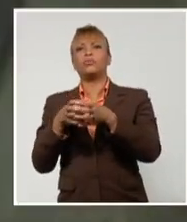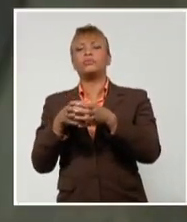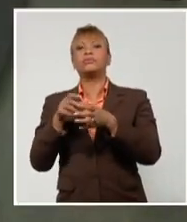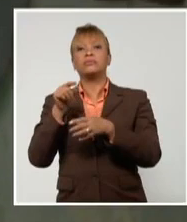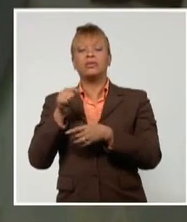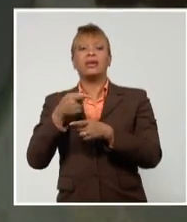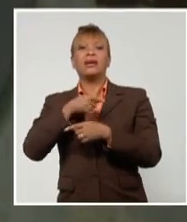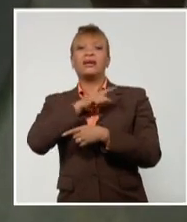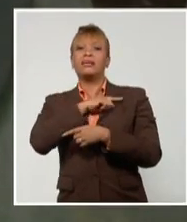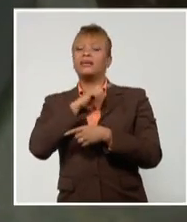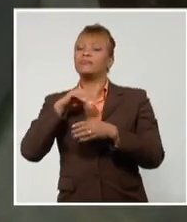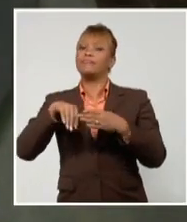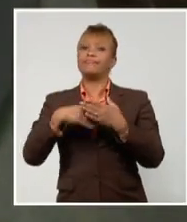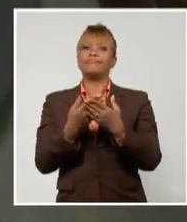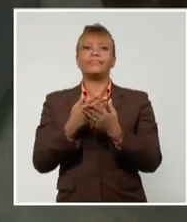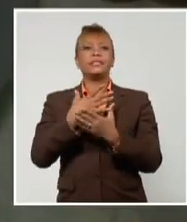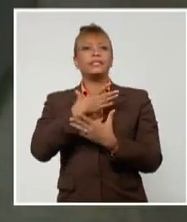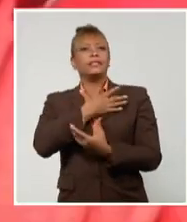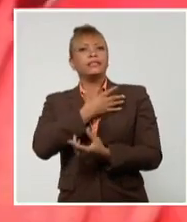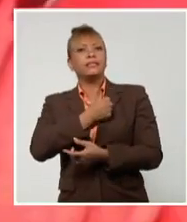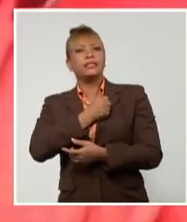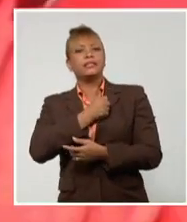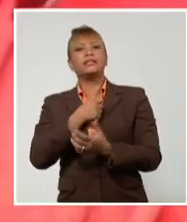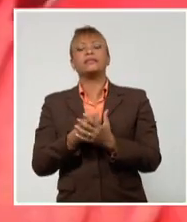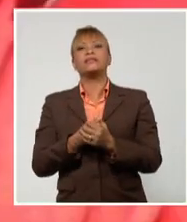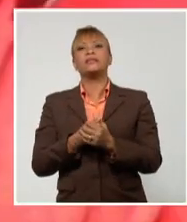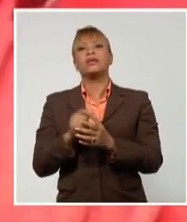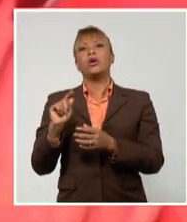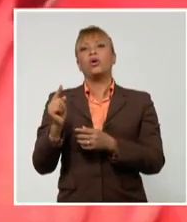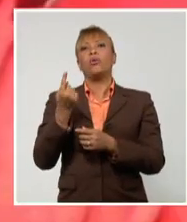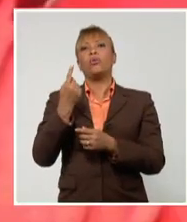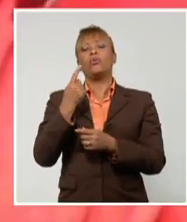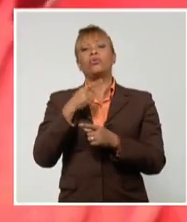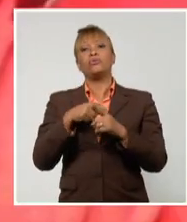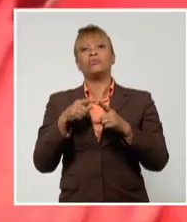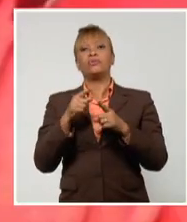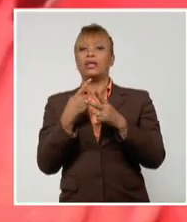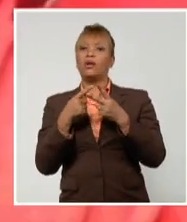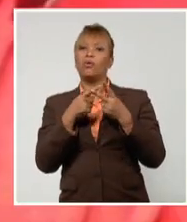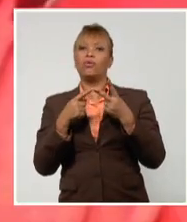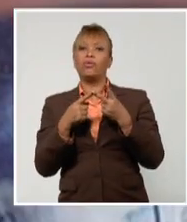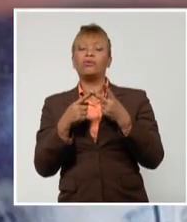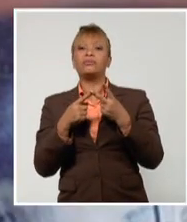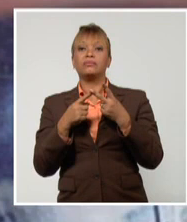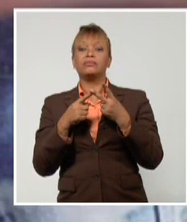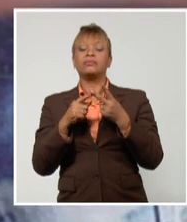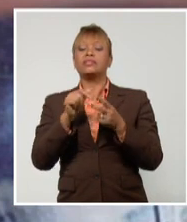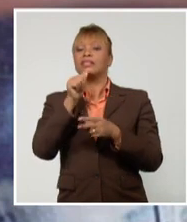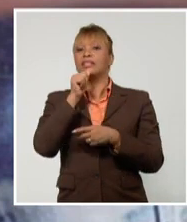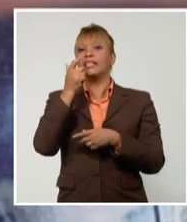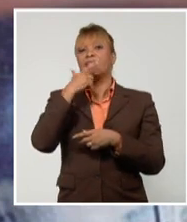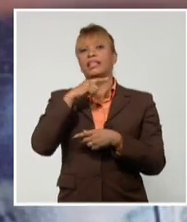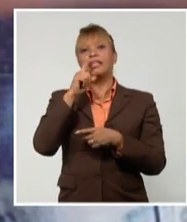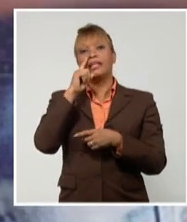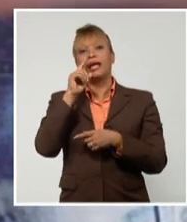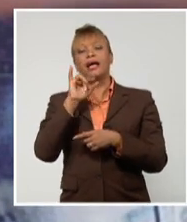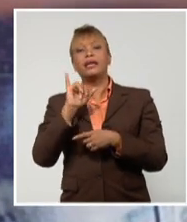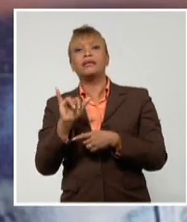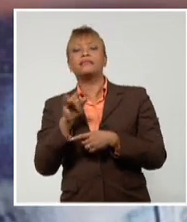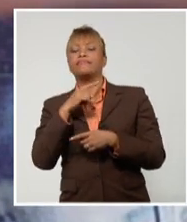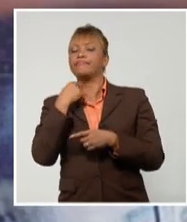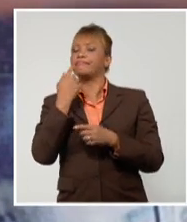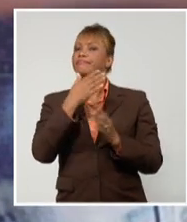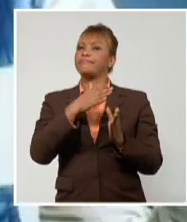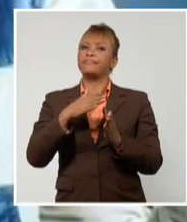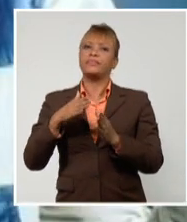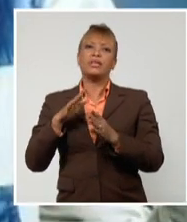y triste. Uno de sus integrantes, Daniel Alejandro Muñoz Borrego, el Dani, dijo adiós para siempre a